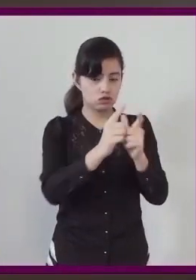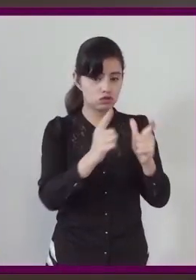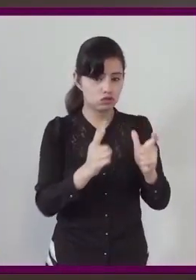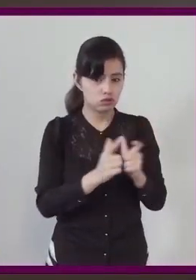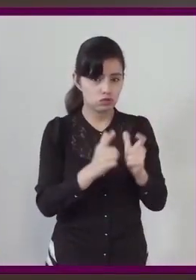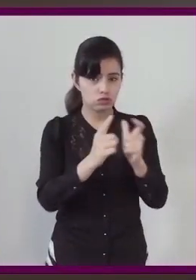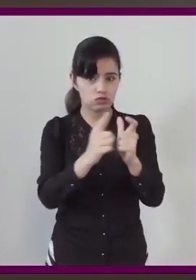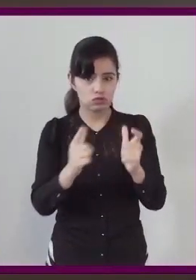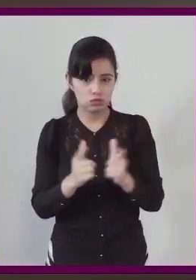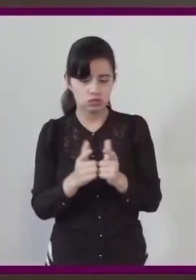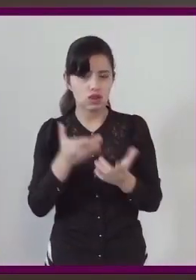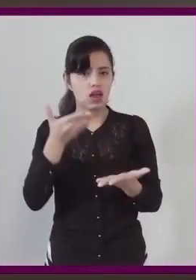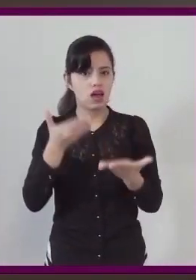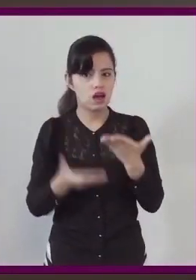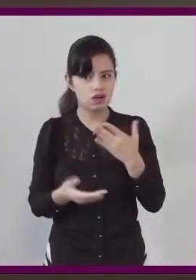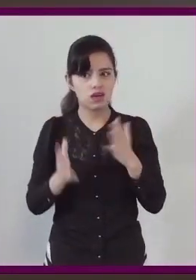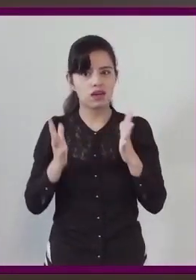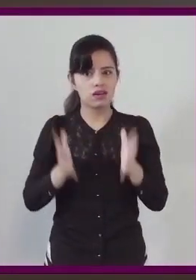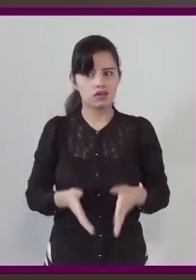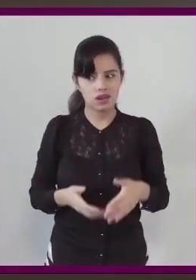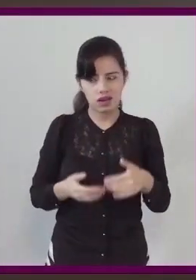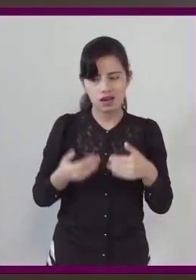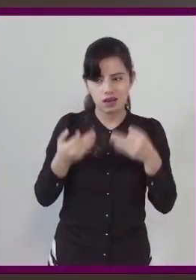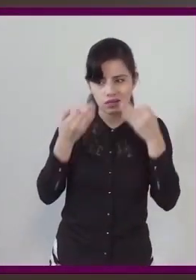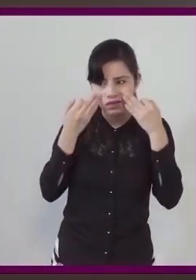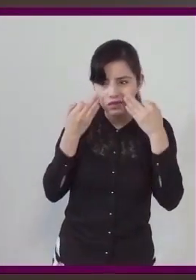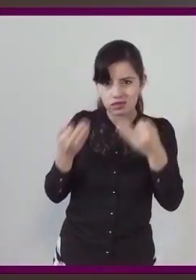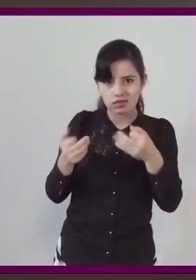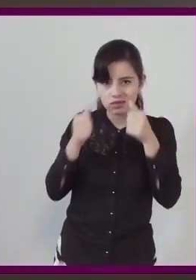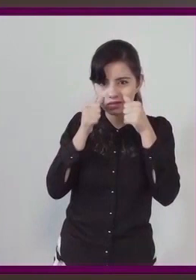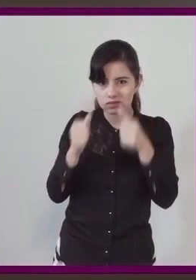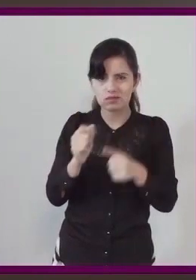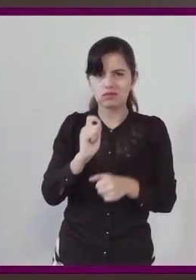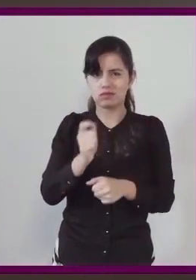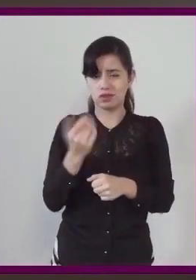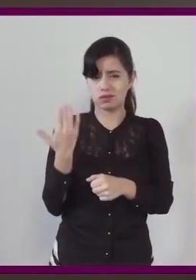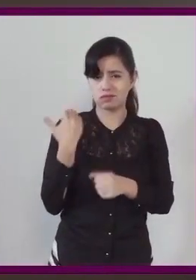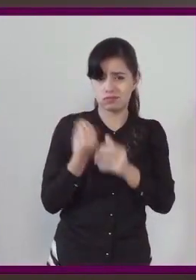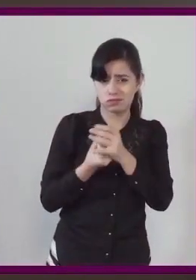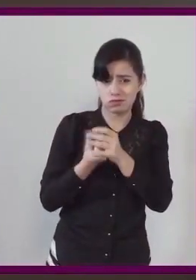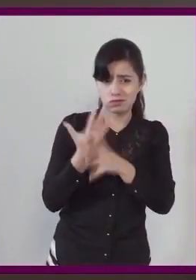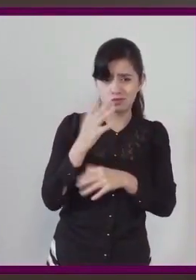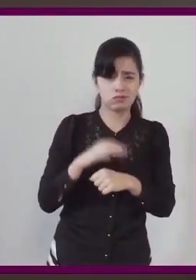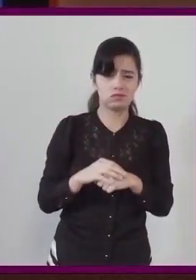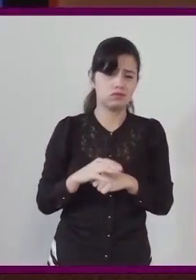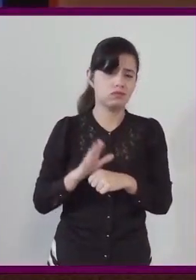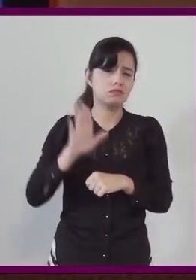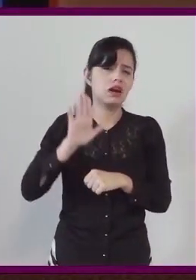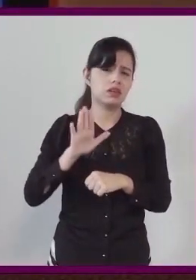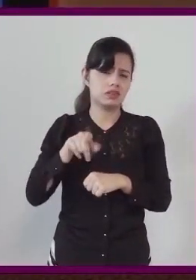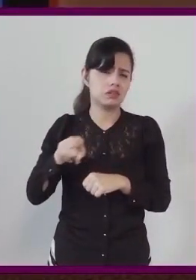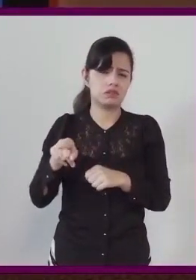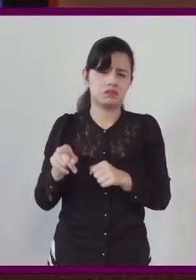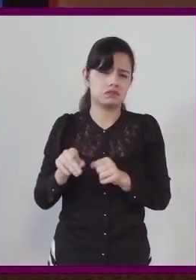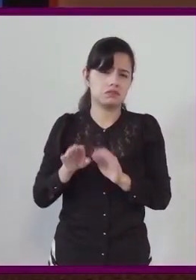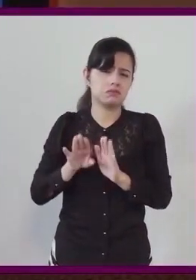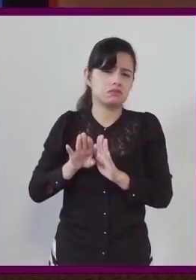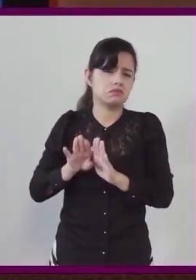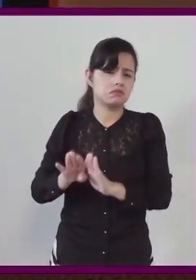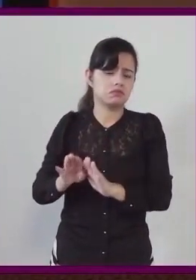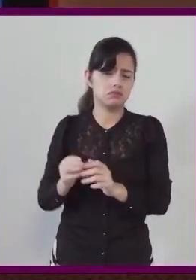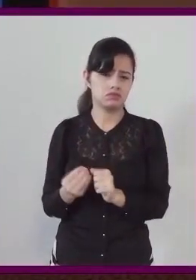están haciéndose más visibles, pues no es que sean nuevos, ¿no? Solamente no los dejaban expresarse libremente.